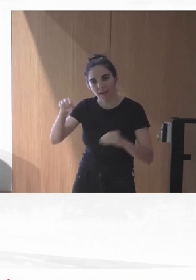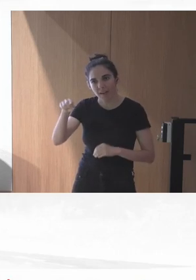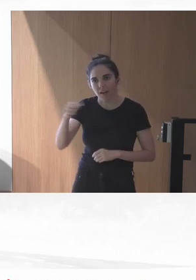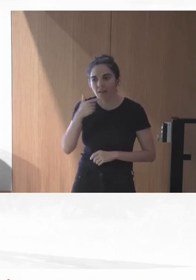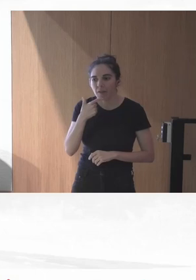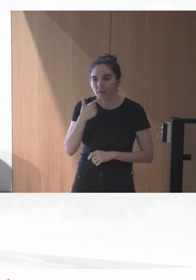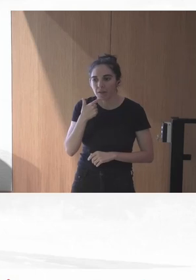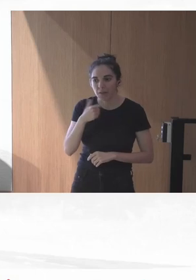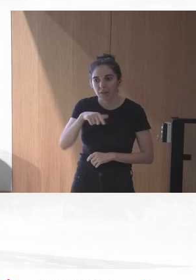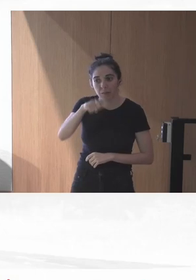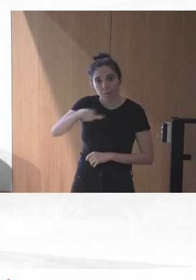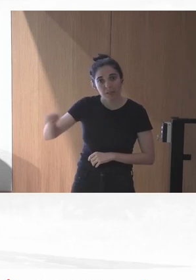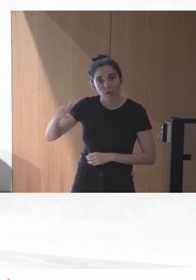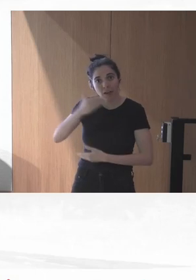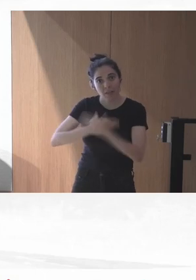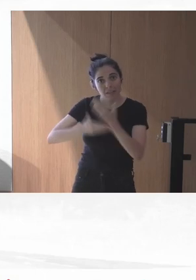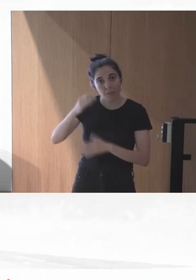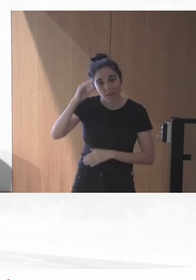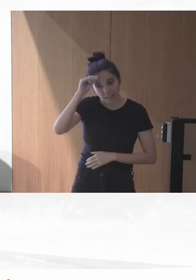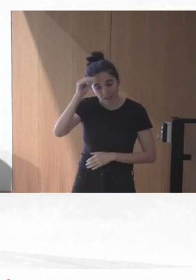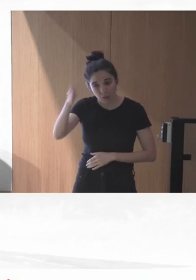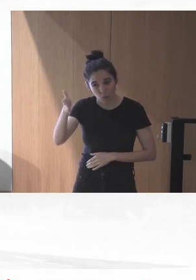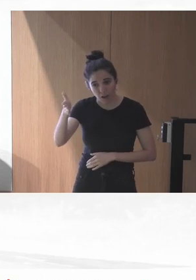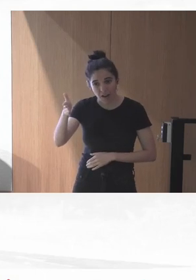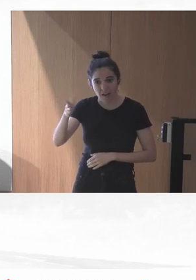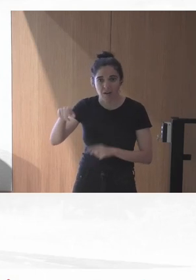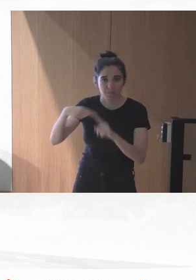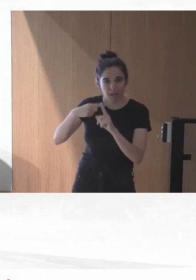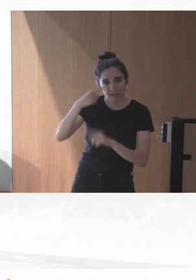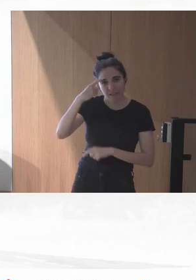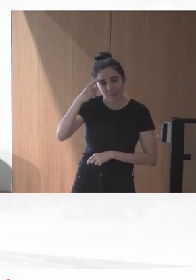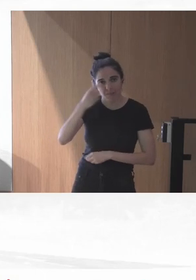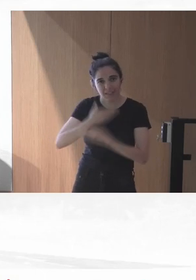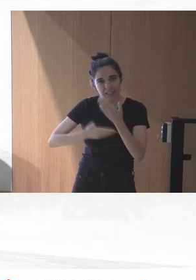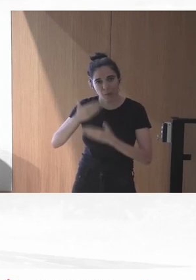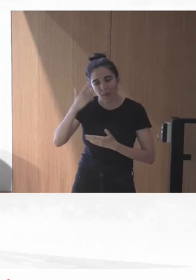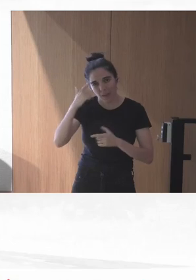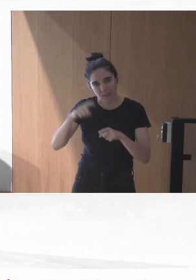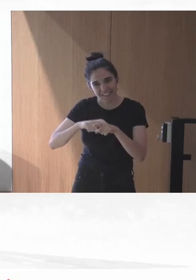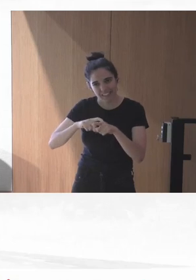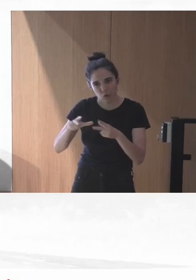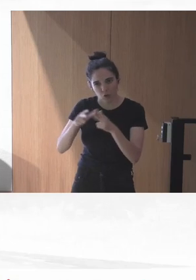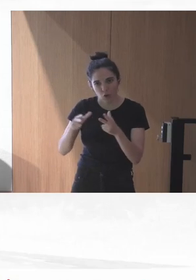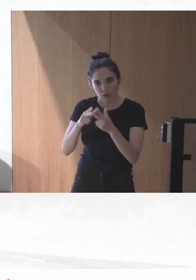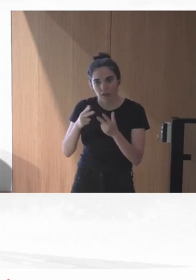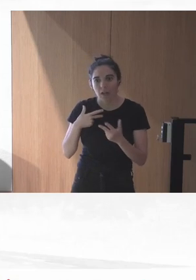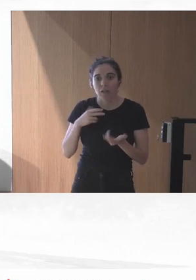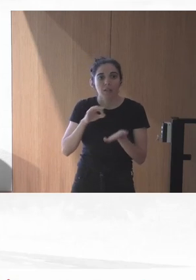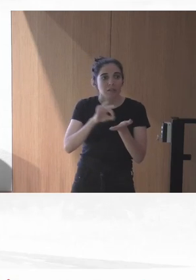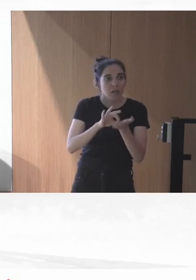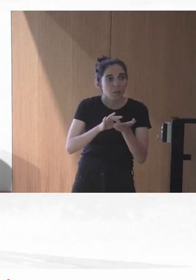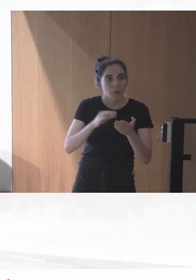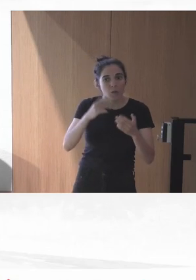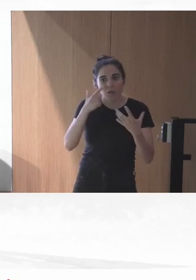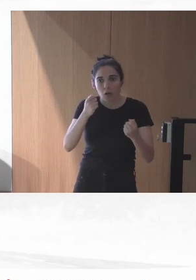con discapacidad intelectual y psicosocial no tenían acceso a servicios de salud mental, eran